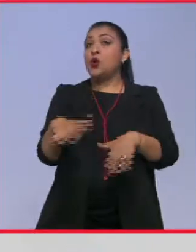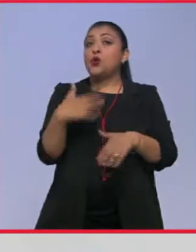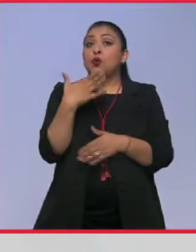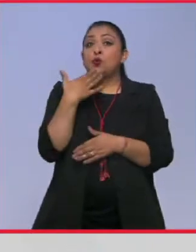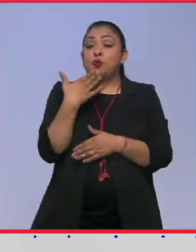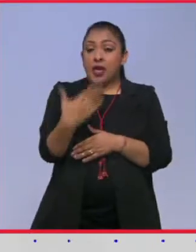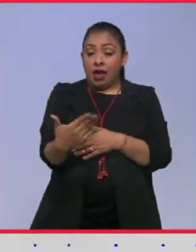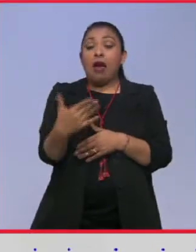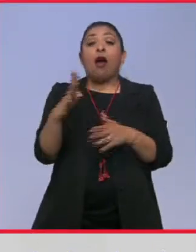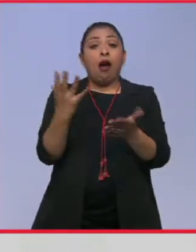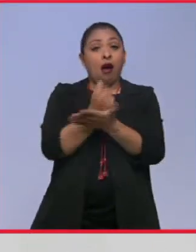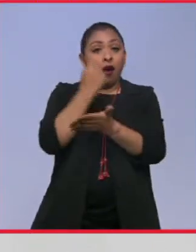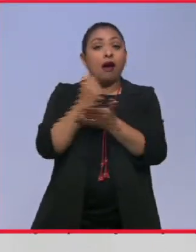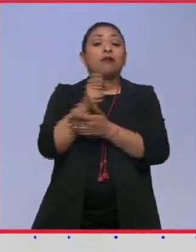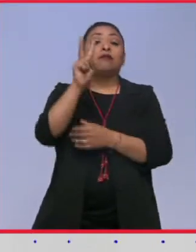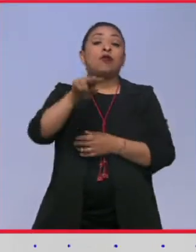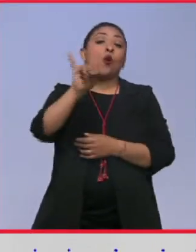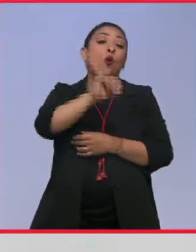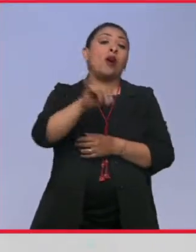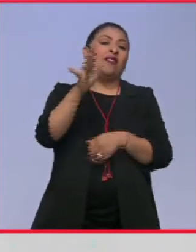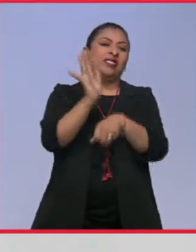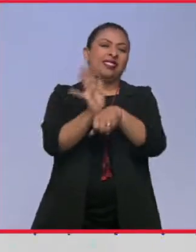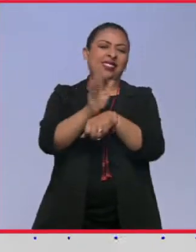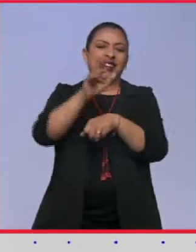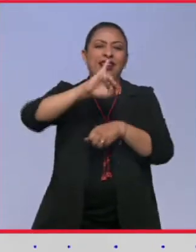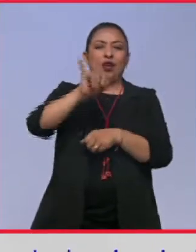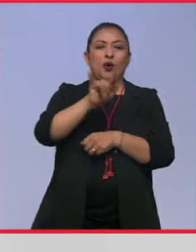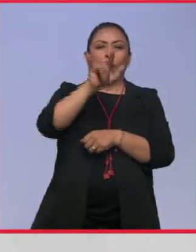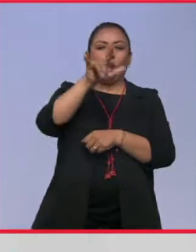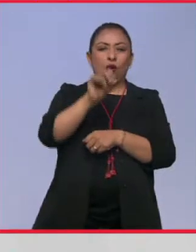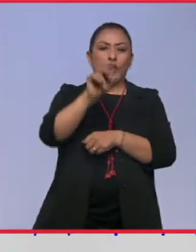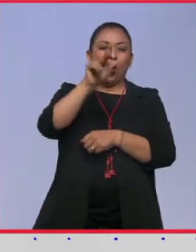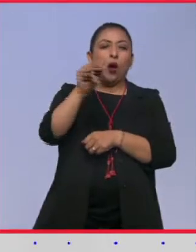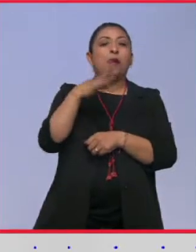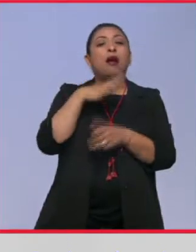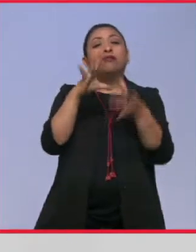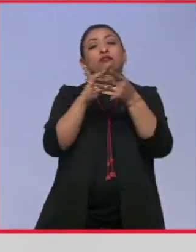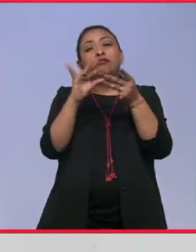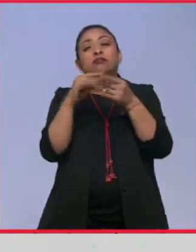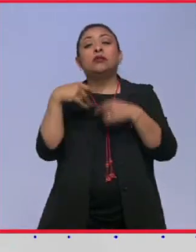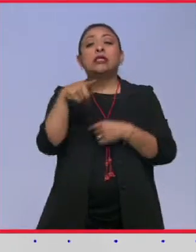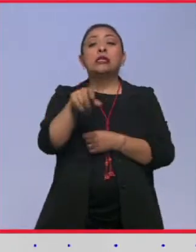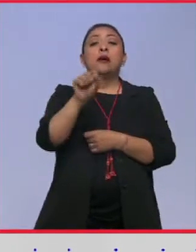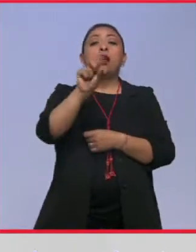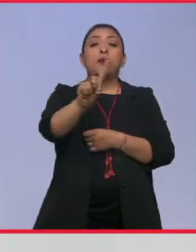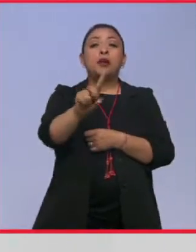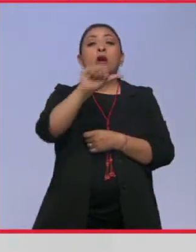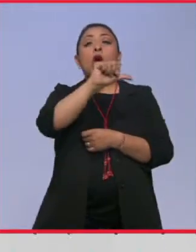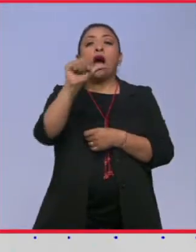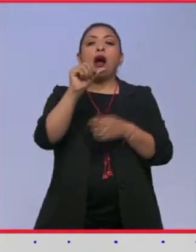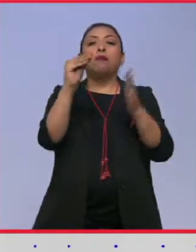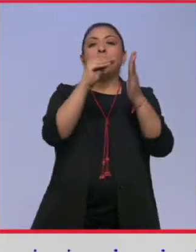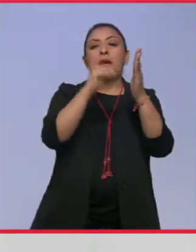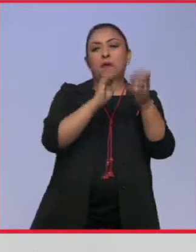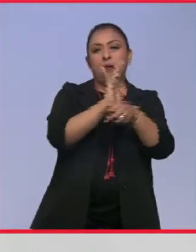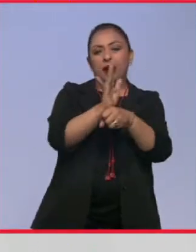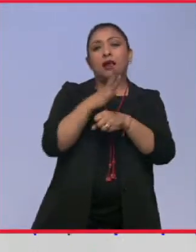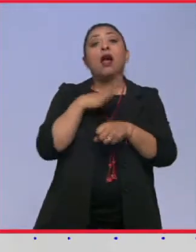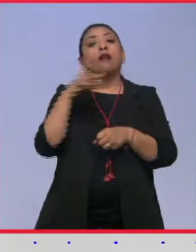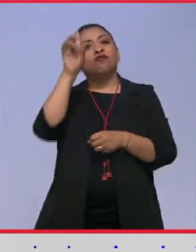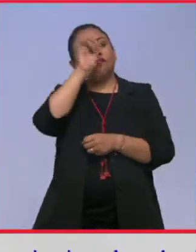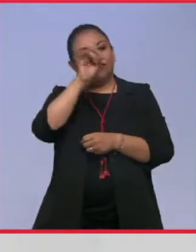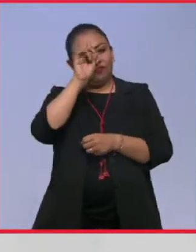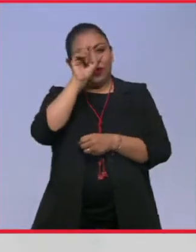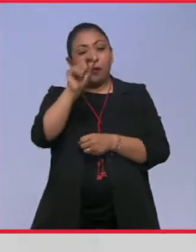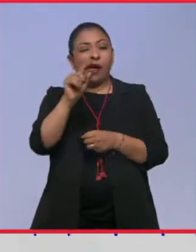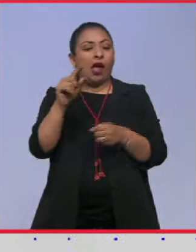Así es, y es jueves de cine, así que también Julio López nos va a dar detalles de qué es lo que podemos esperar este fin de semana para la cartelera. Recomendaciones, antirrecomendaciones